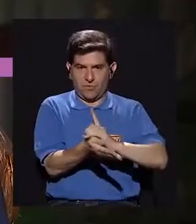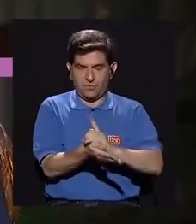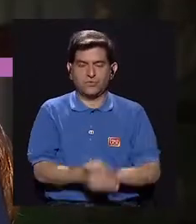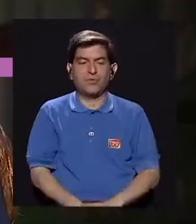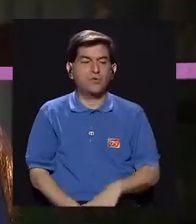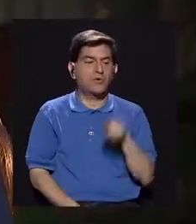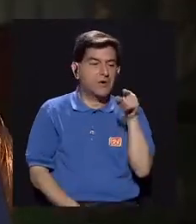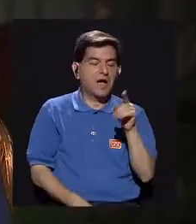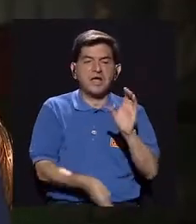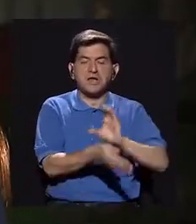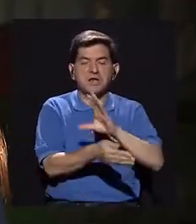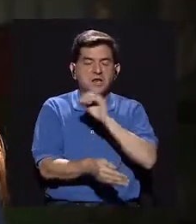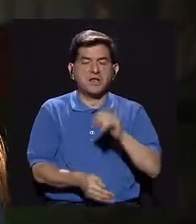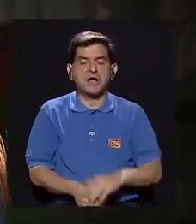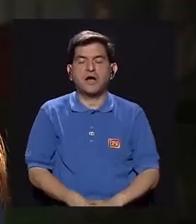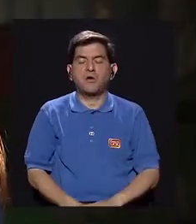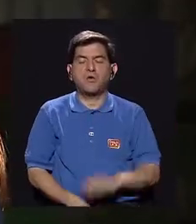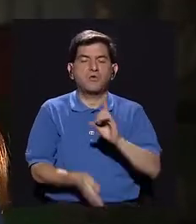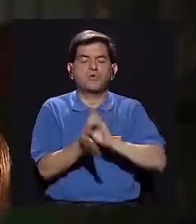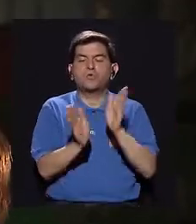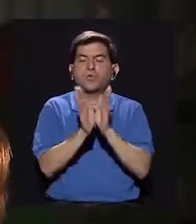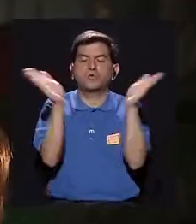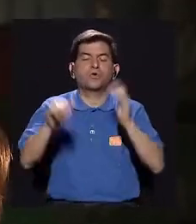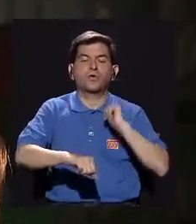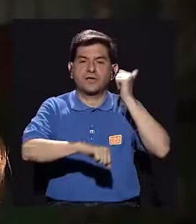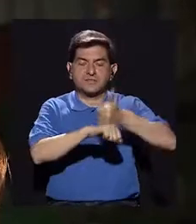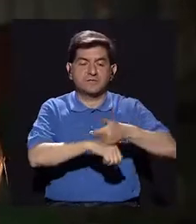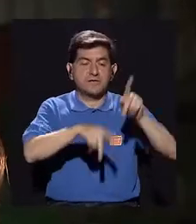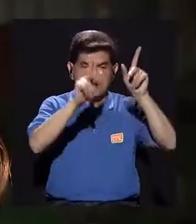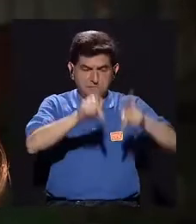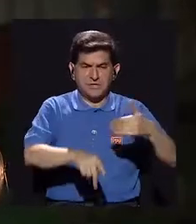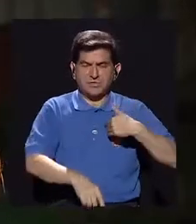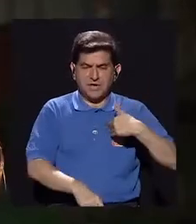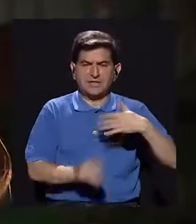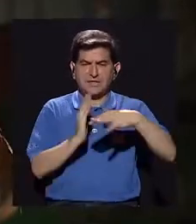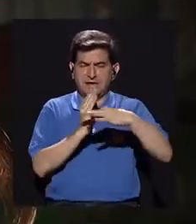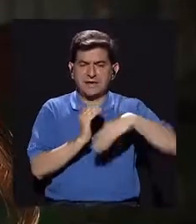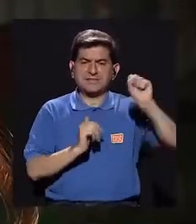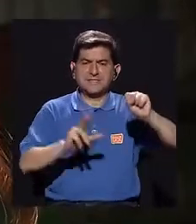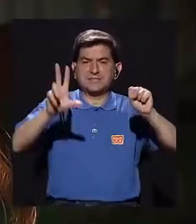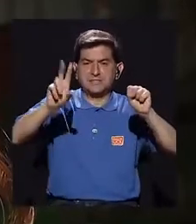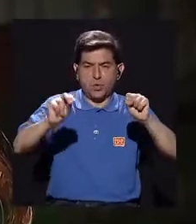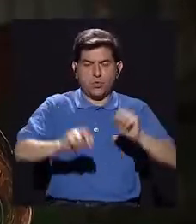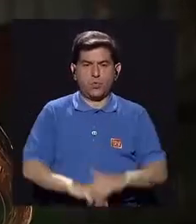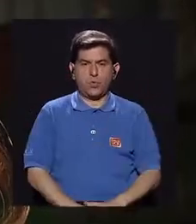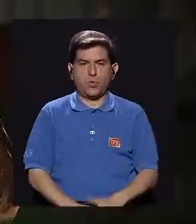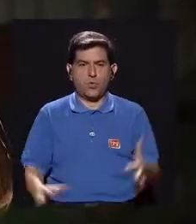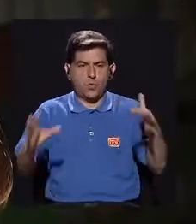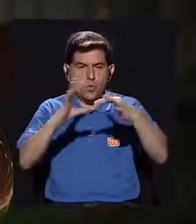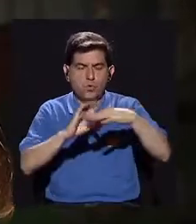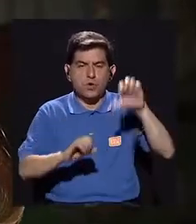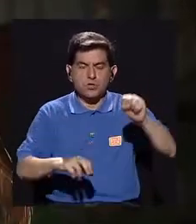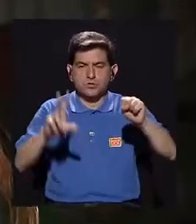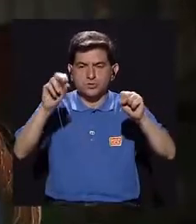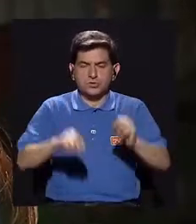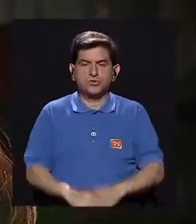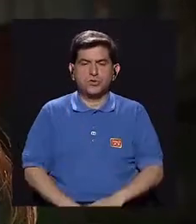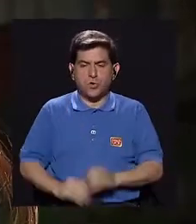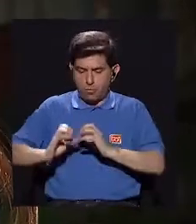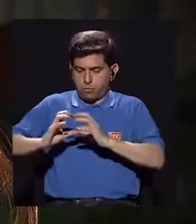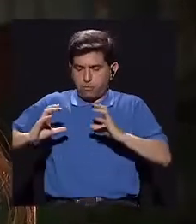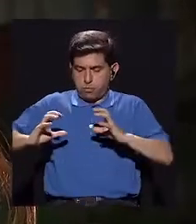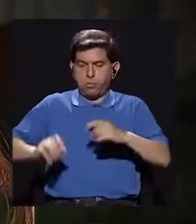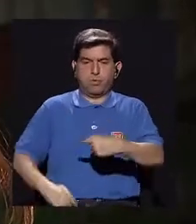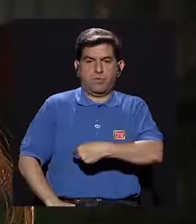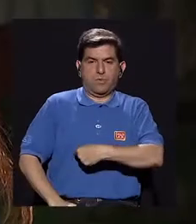médico de la clínica o del EVAIS, el médico general, va a determinar, ¿este paciente tiene grasa, sí o no? ¿Se asocia o no a inflamación